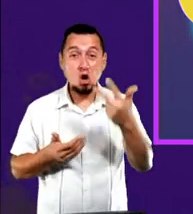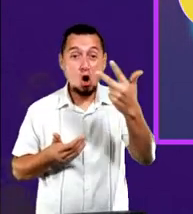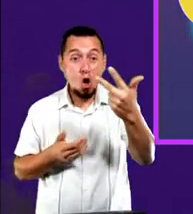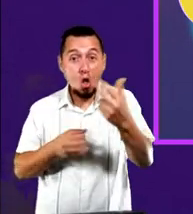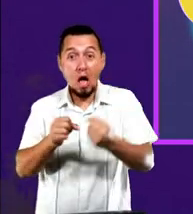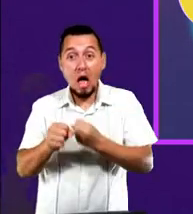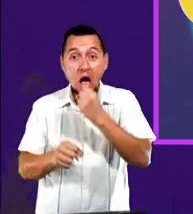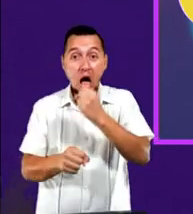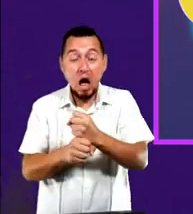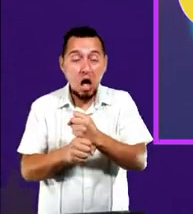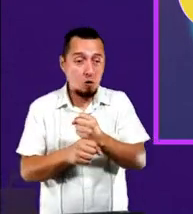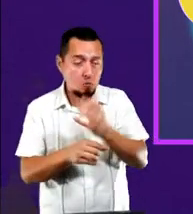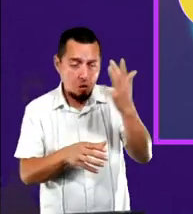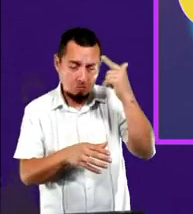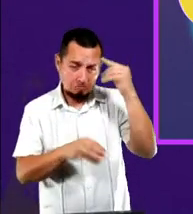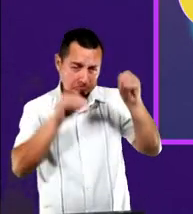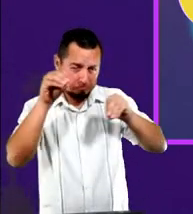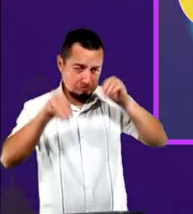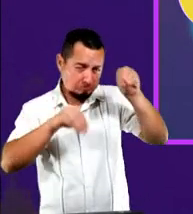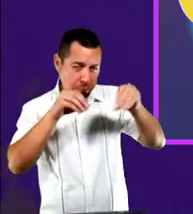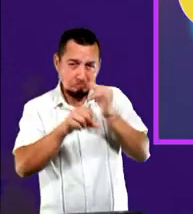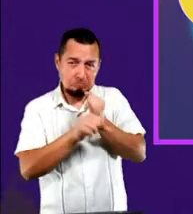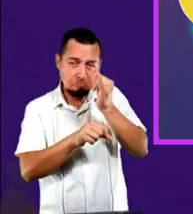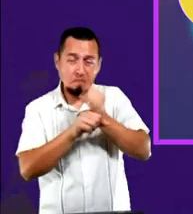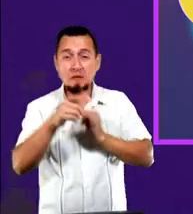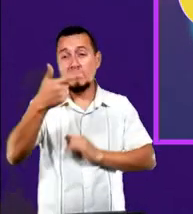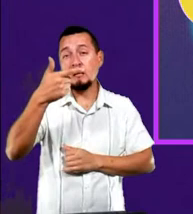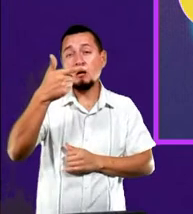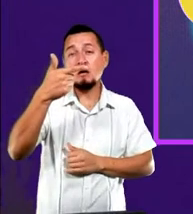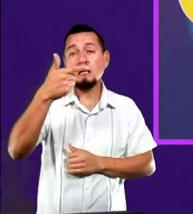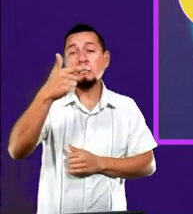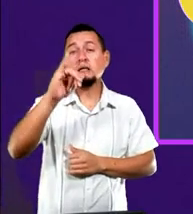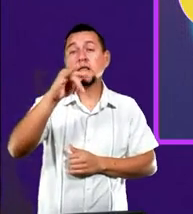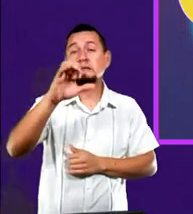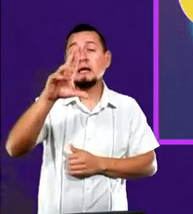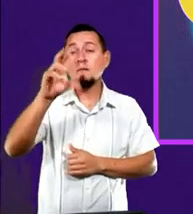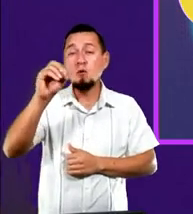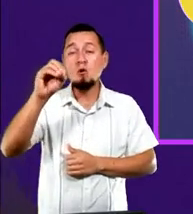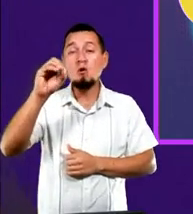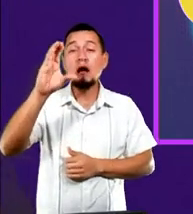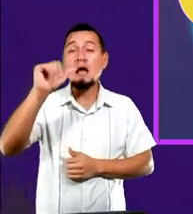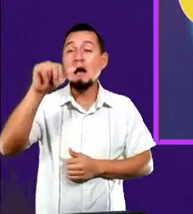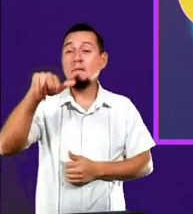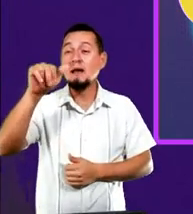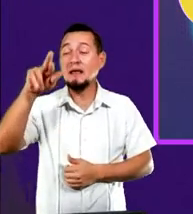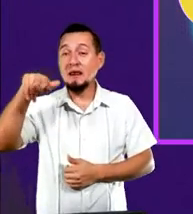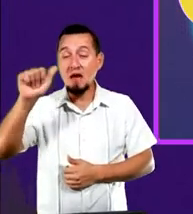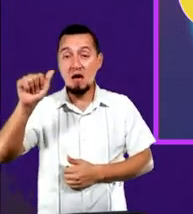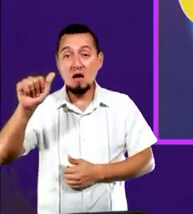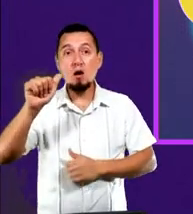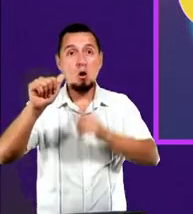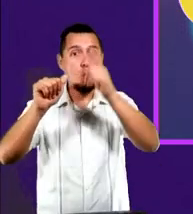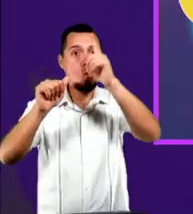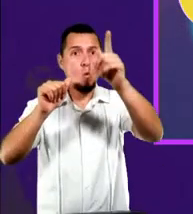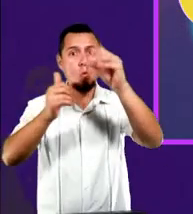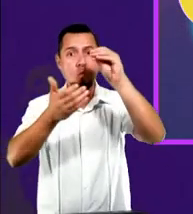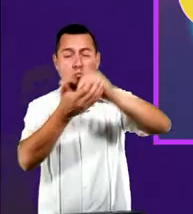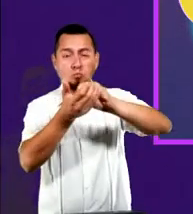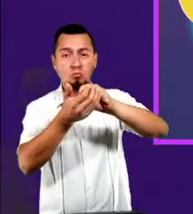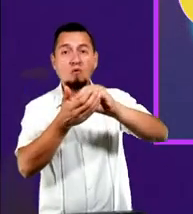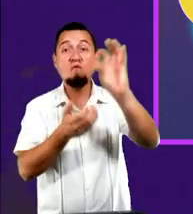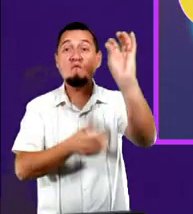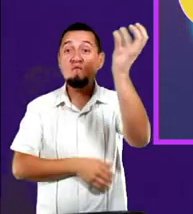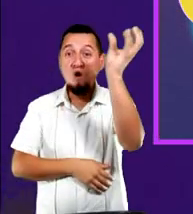Guillermo González Camarena, a los 7 años una planta de luz, los focos para sus hermanos, a los 8 el